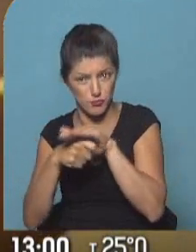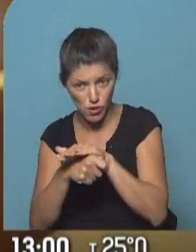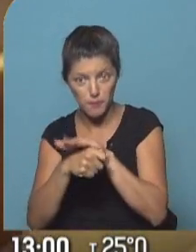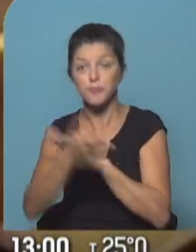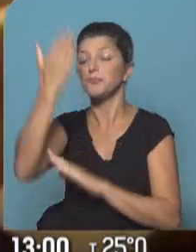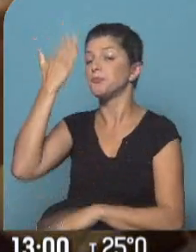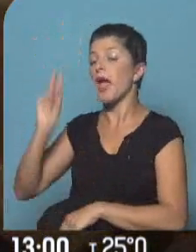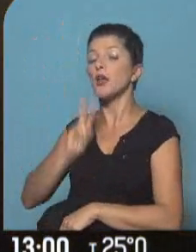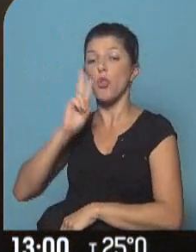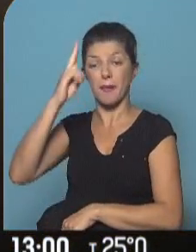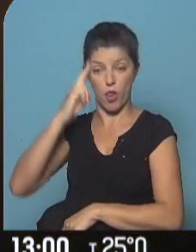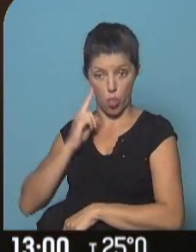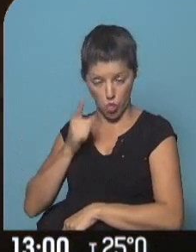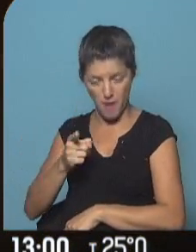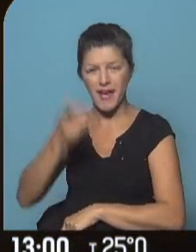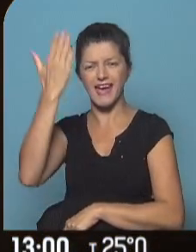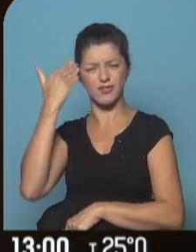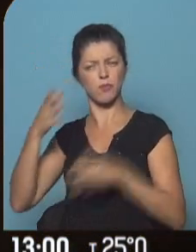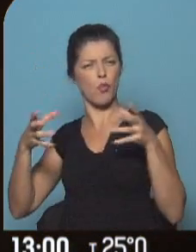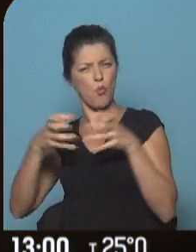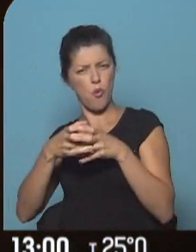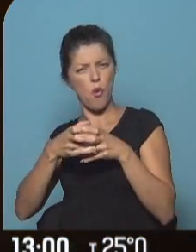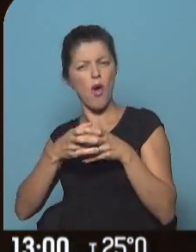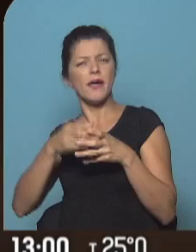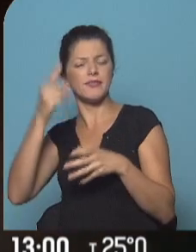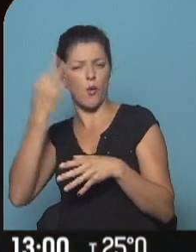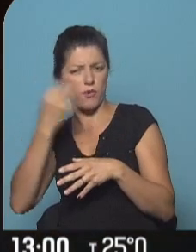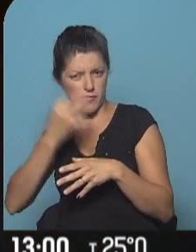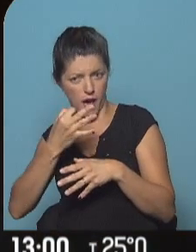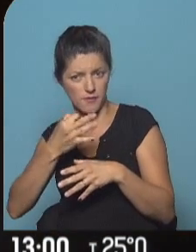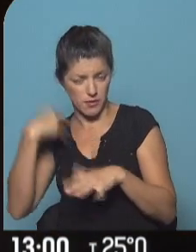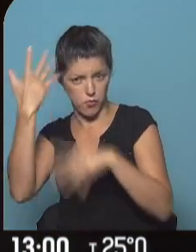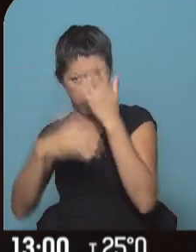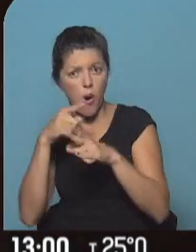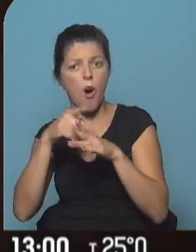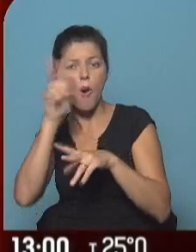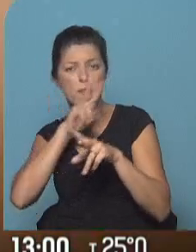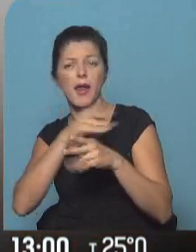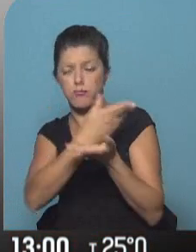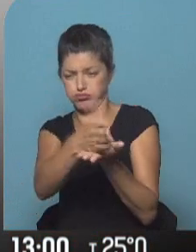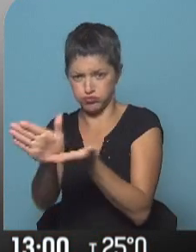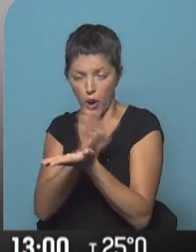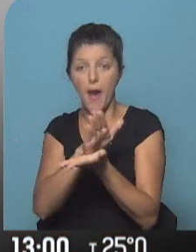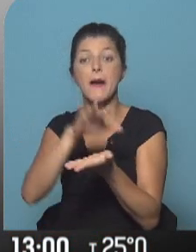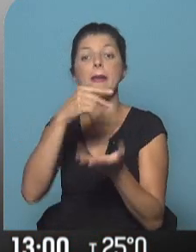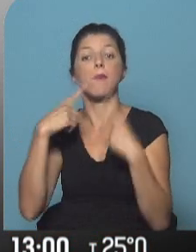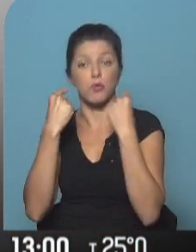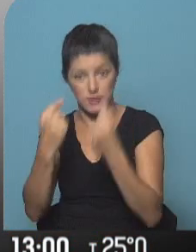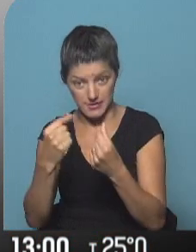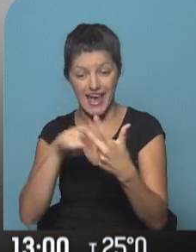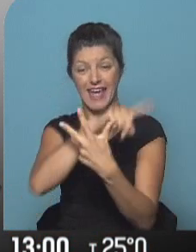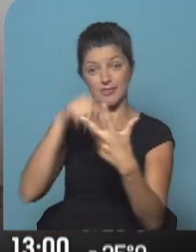2009, el régimen recurrió a los guardias revolucionarios para aplastar las protestas, desplegando fuerzas en 3 provincias,